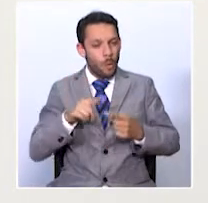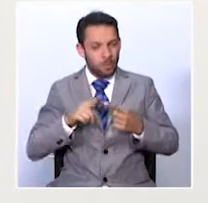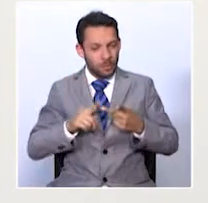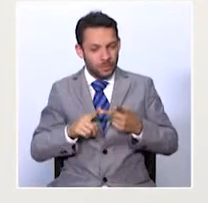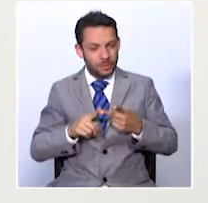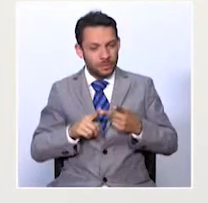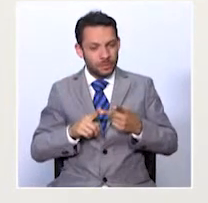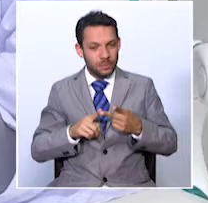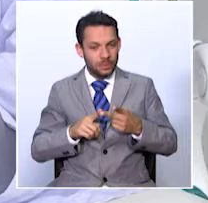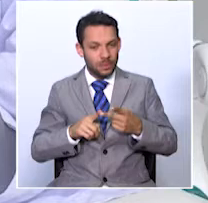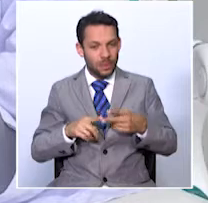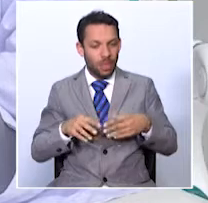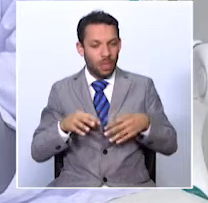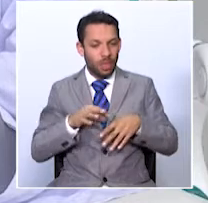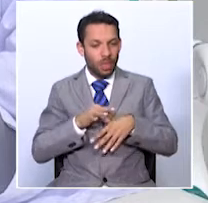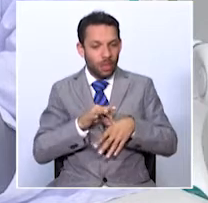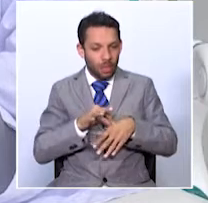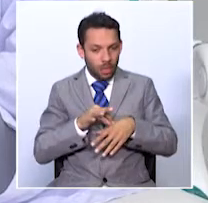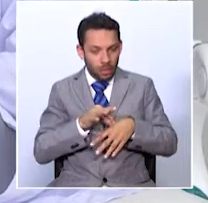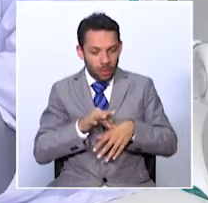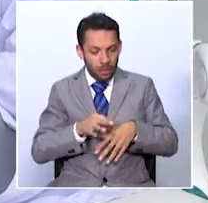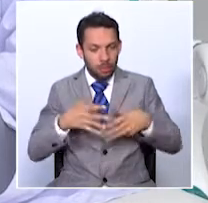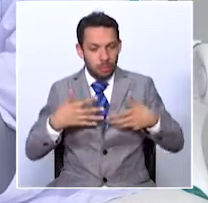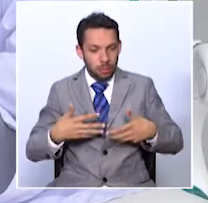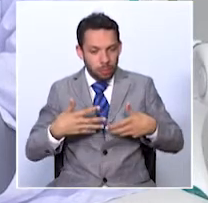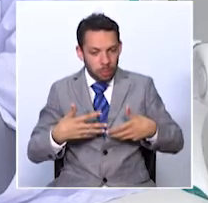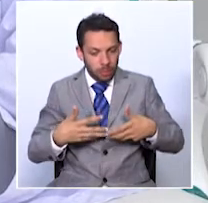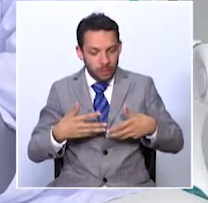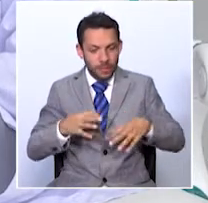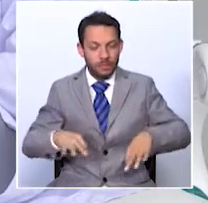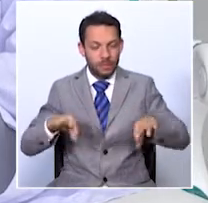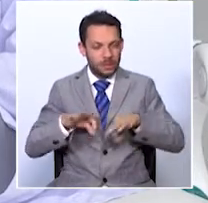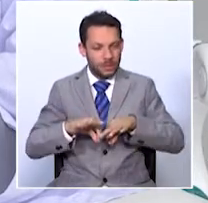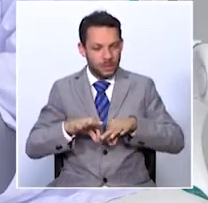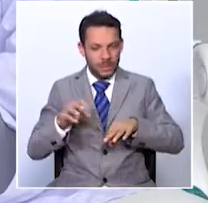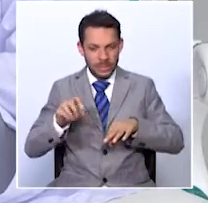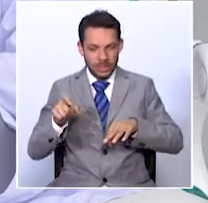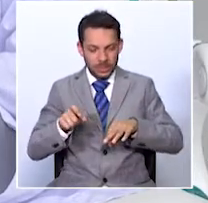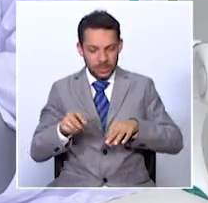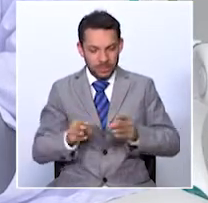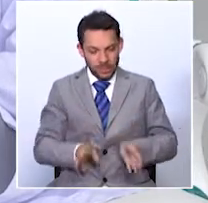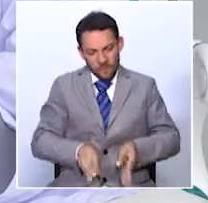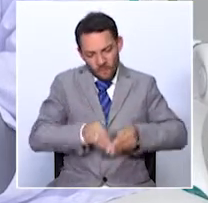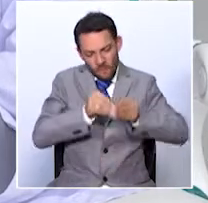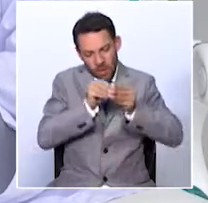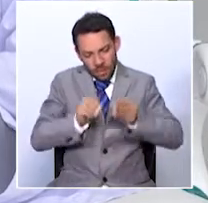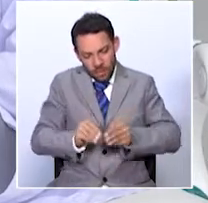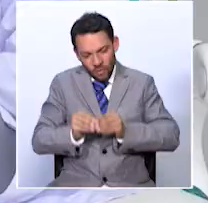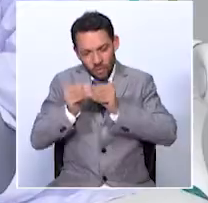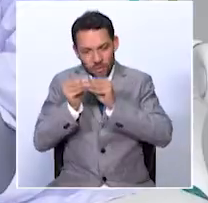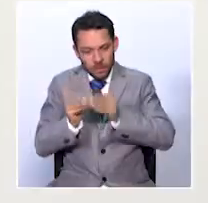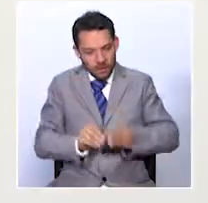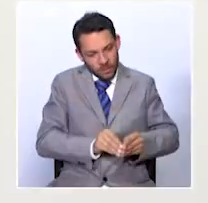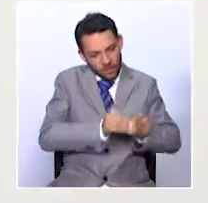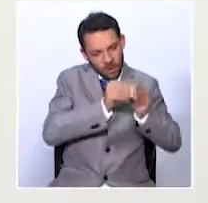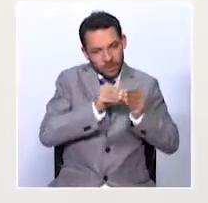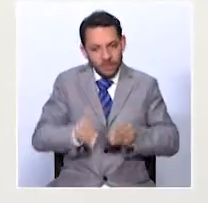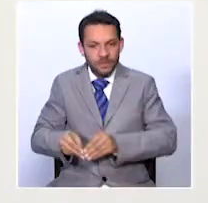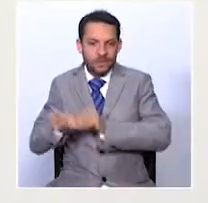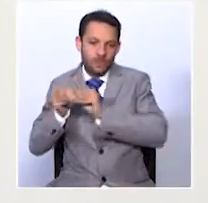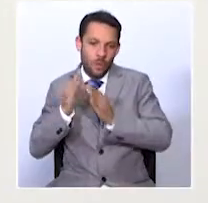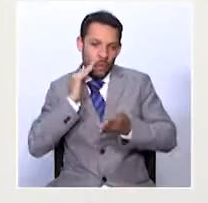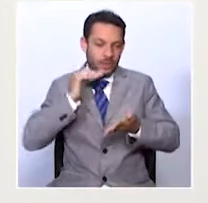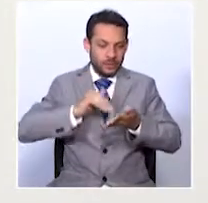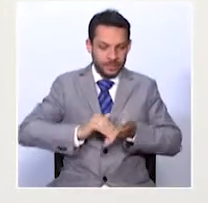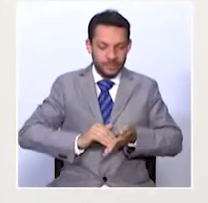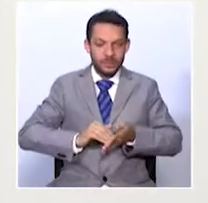una flacidez. Entonces, esas mamas se reubican, o las mamas que se reducen, se reubican y